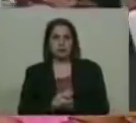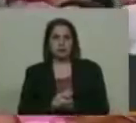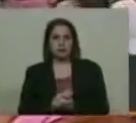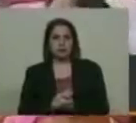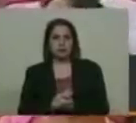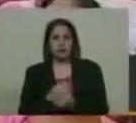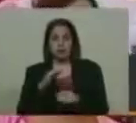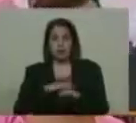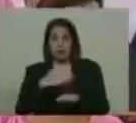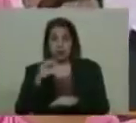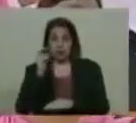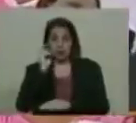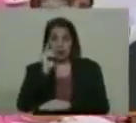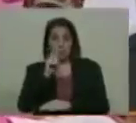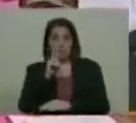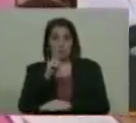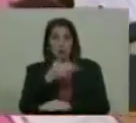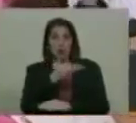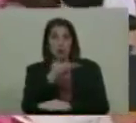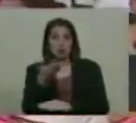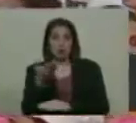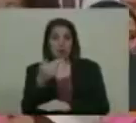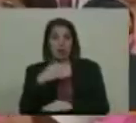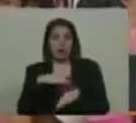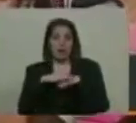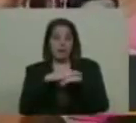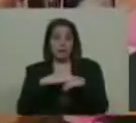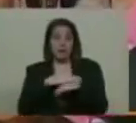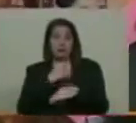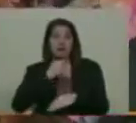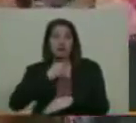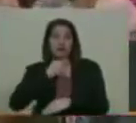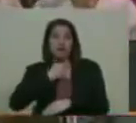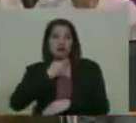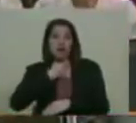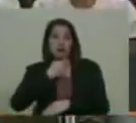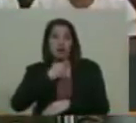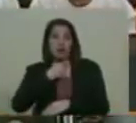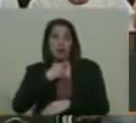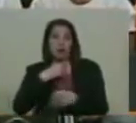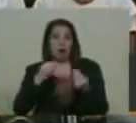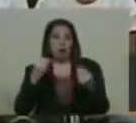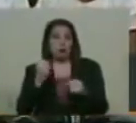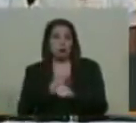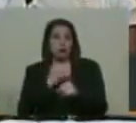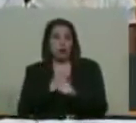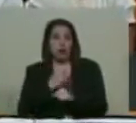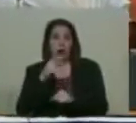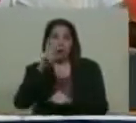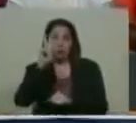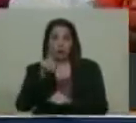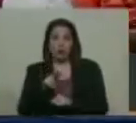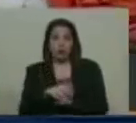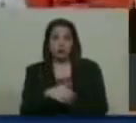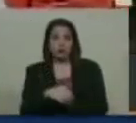Porque fíjense ustedes, me perdonan, estoy ronco, bueno, por tanta actividad de todos estos días.